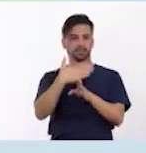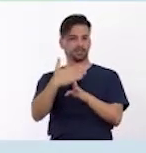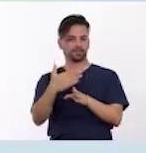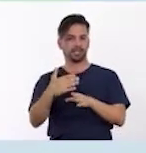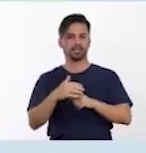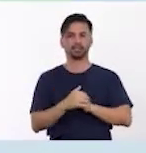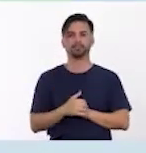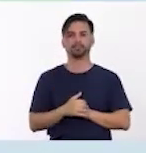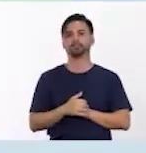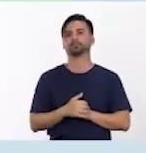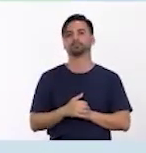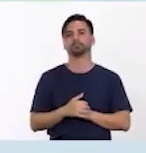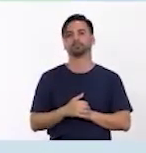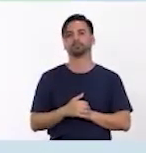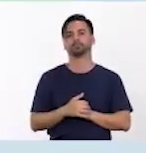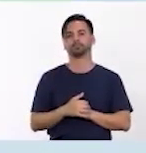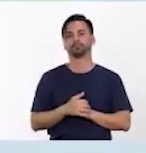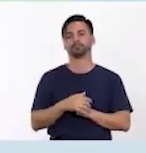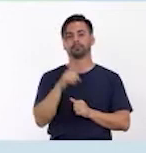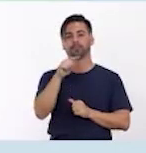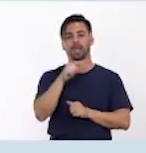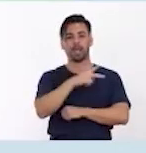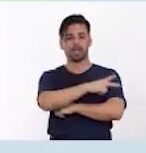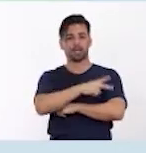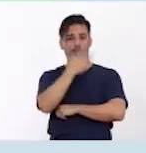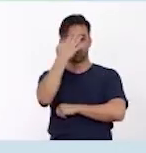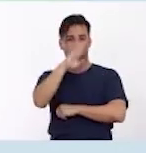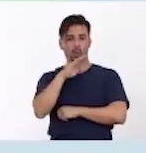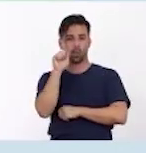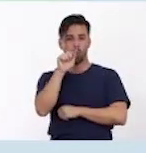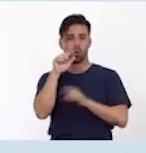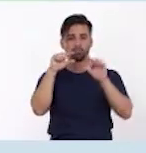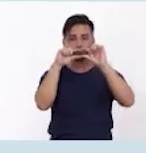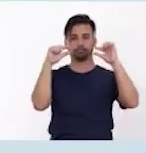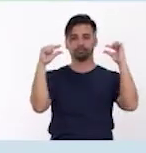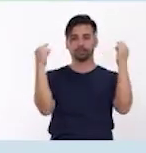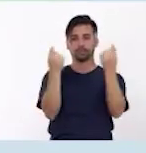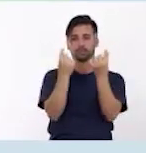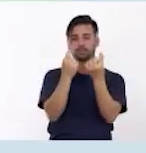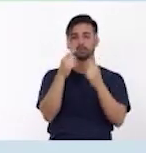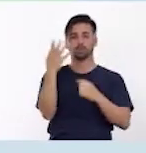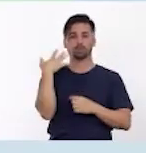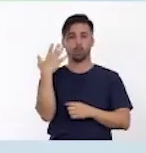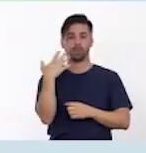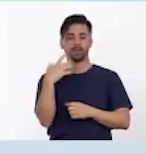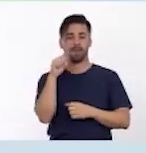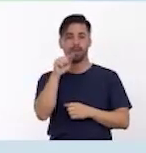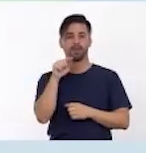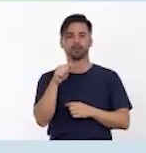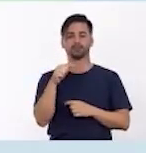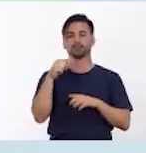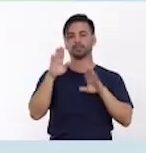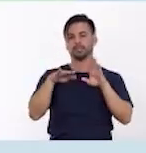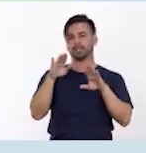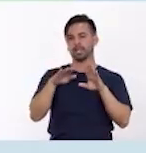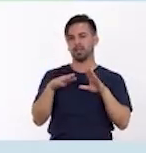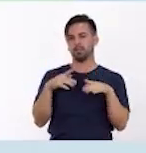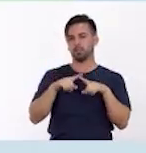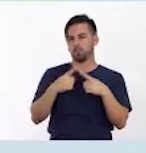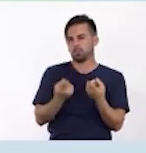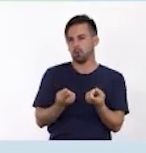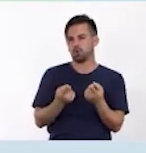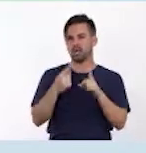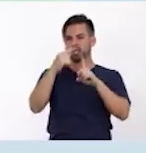además de Cuba en la faja tropical, también tenemos que hacer referencia a los factores que inciden en